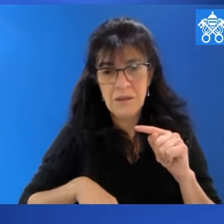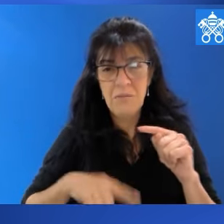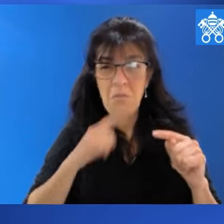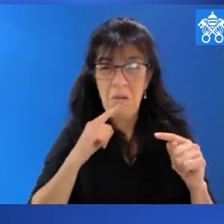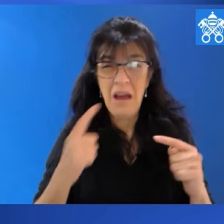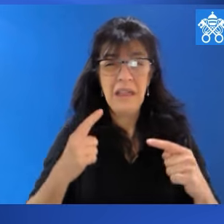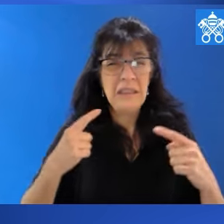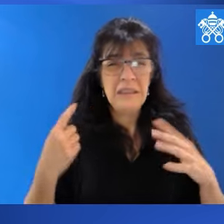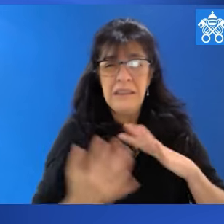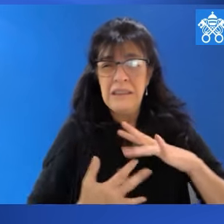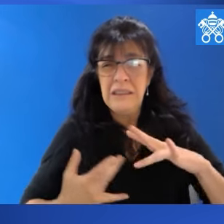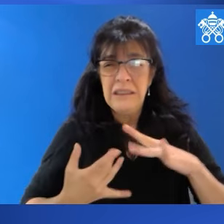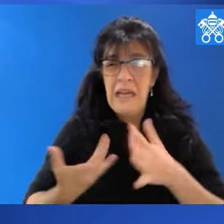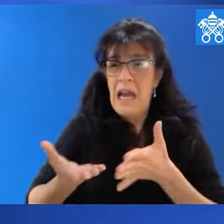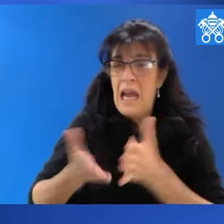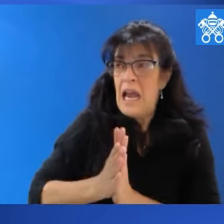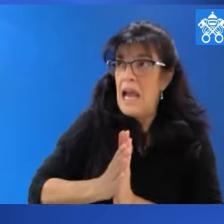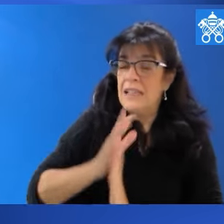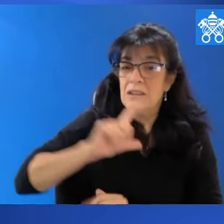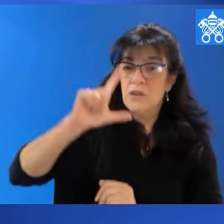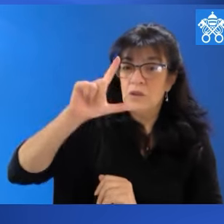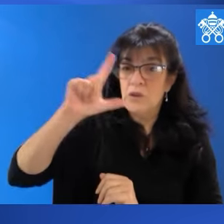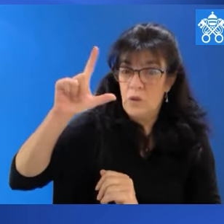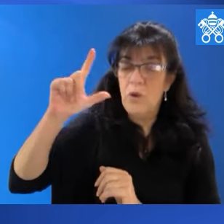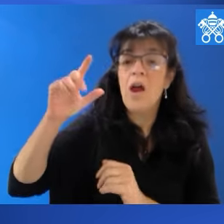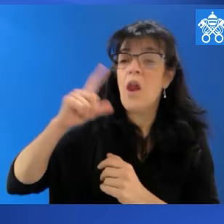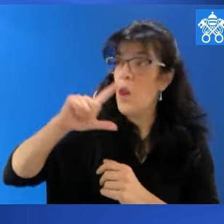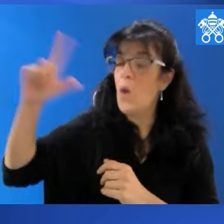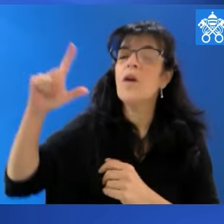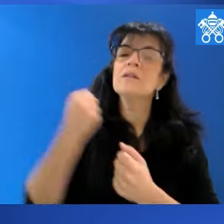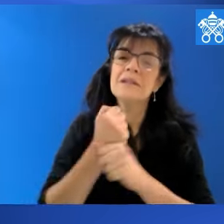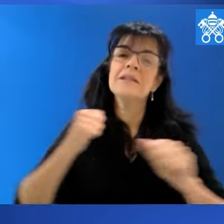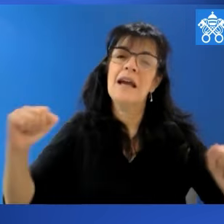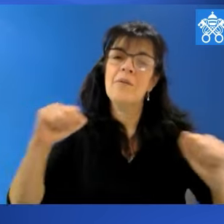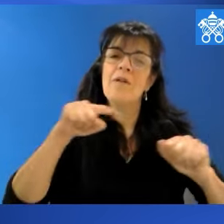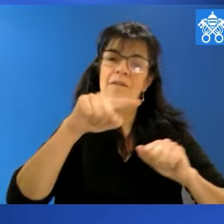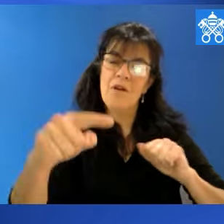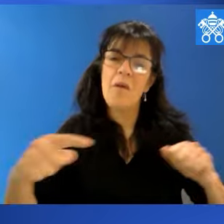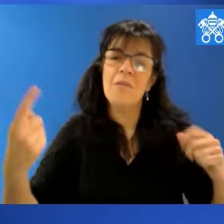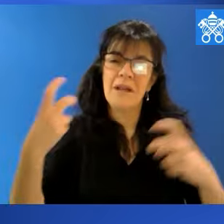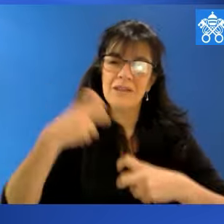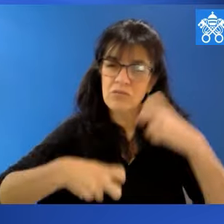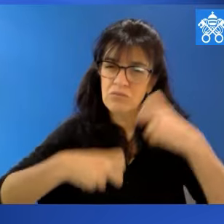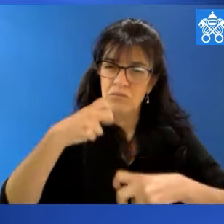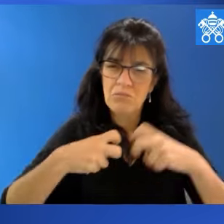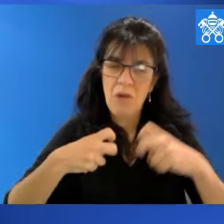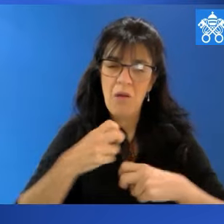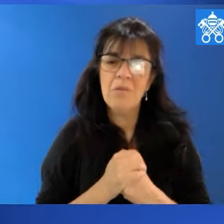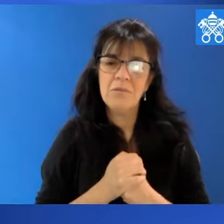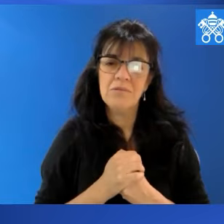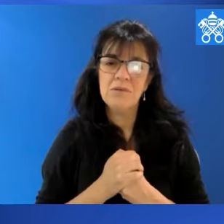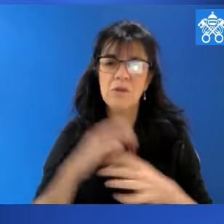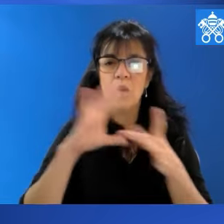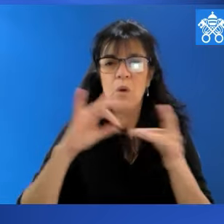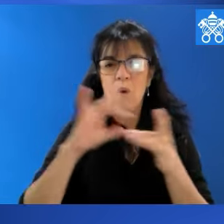en la angustia invocaron al Señor y Él los libró de sus tribulaciones. Palabra de